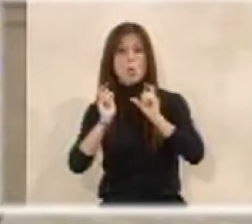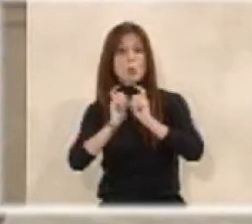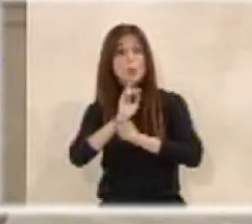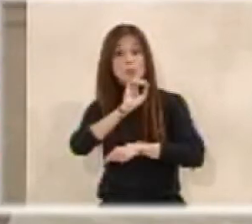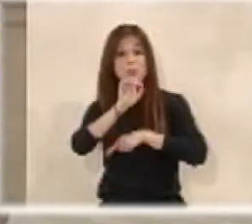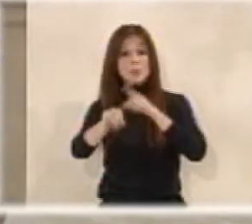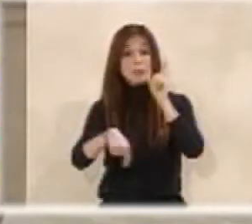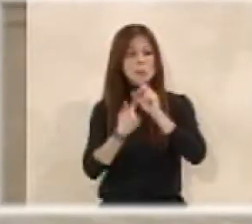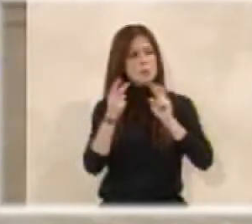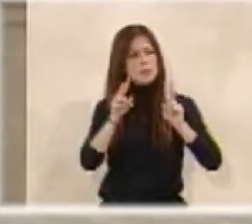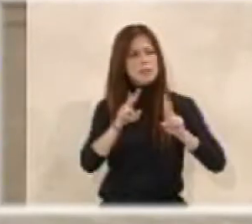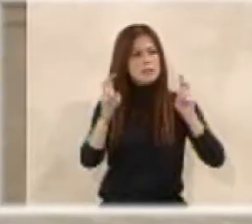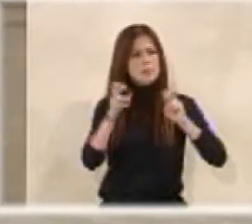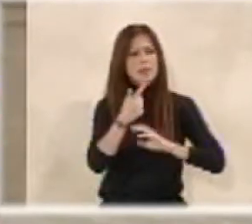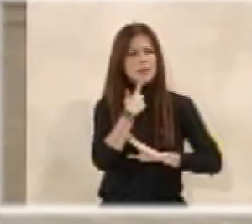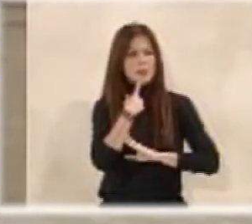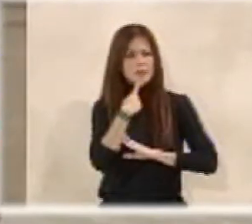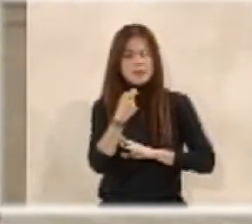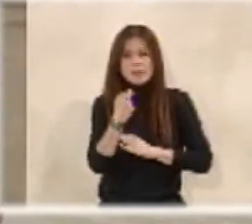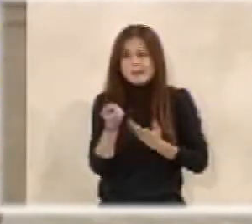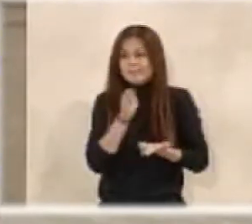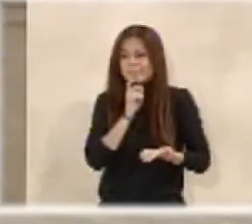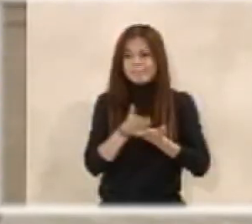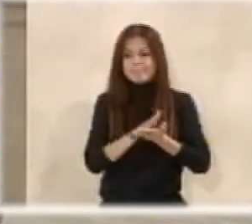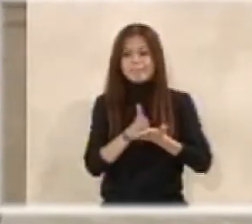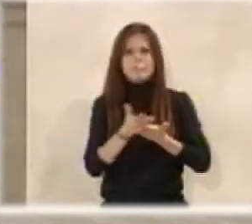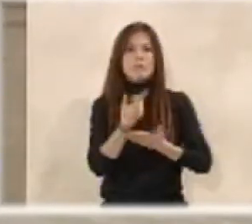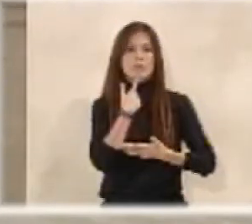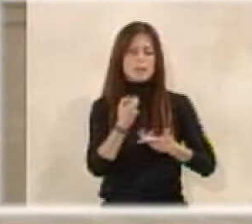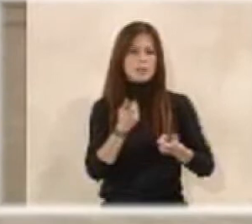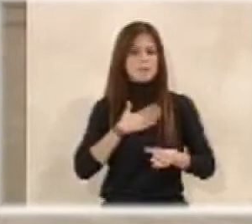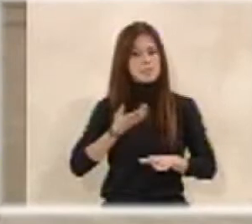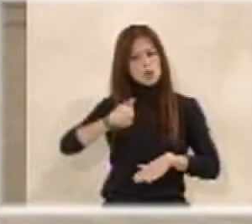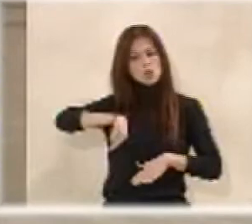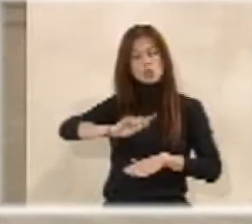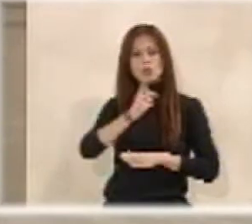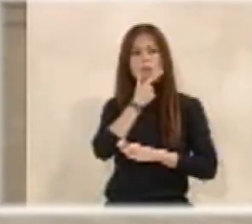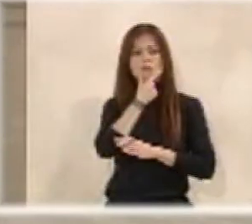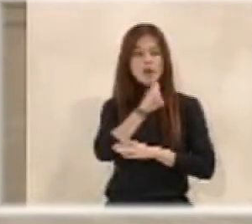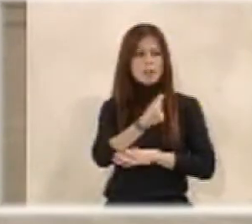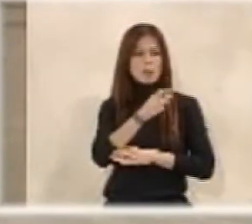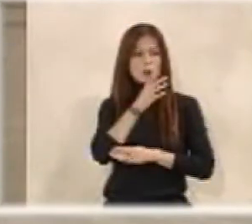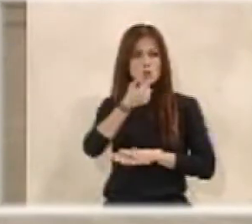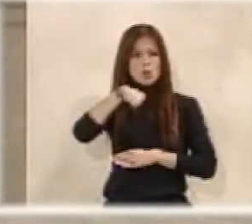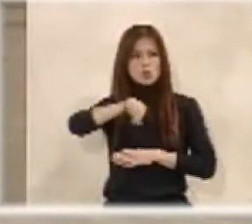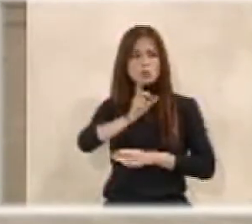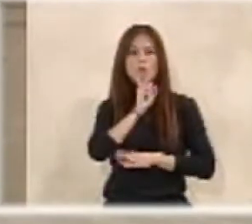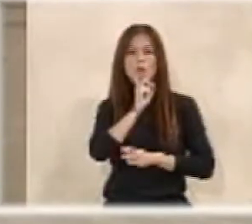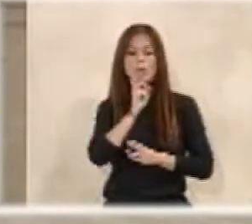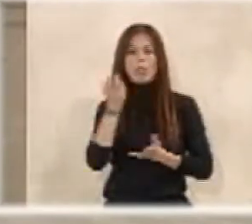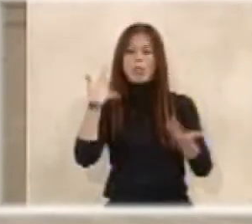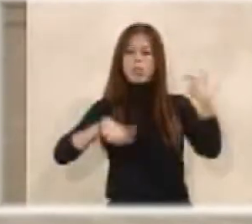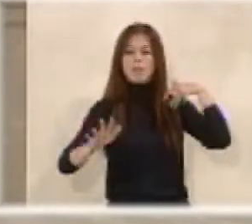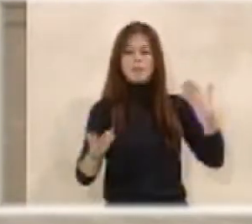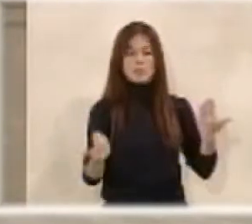un conflicto de este tipo es difícil, ¿no?, delimitar. Para nosotros es fácil, porque nosotros no estamos gobierno, la responsabilidad de